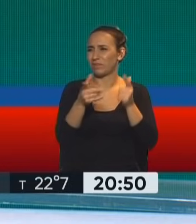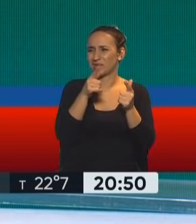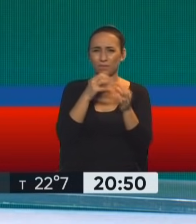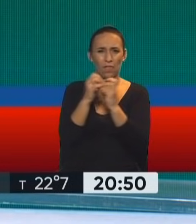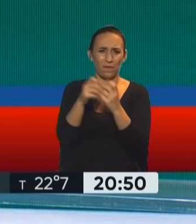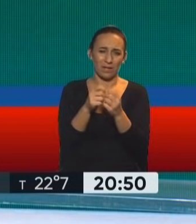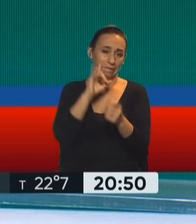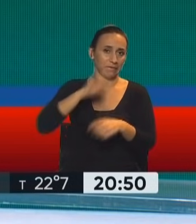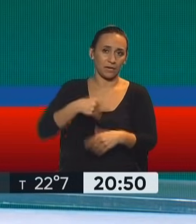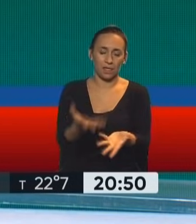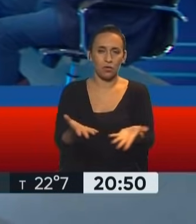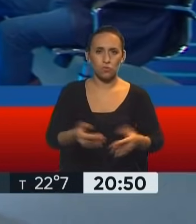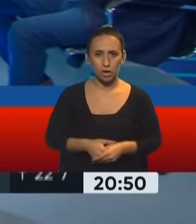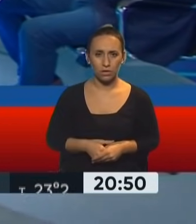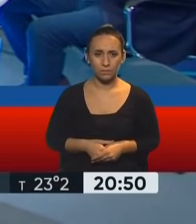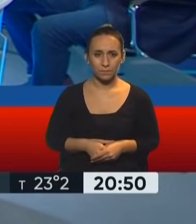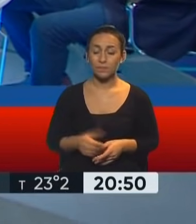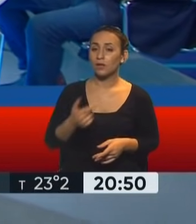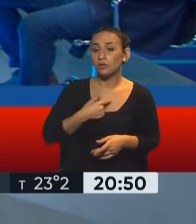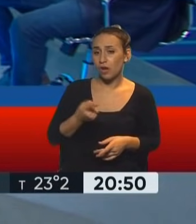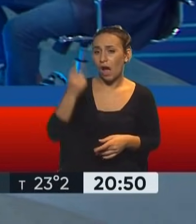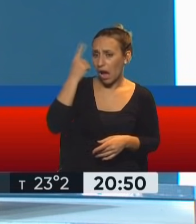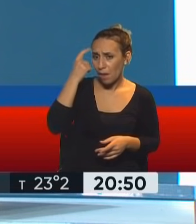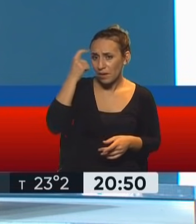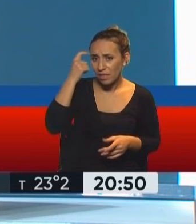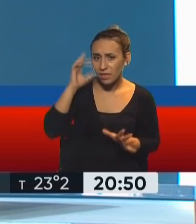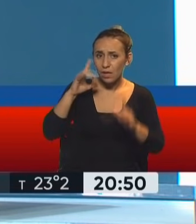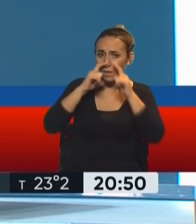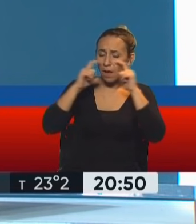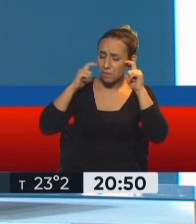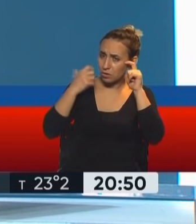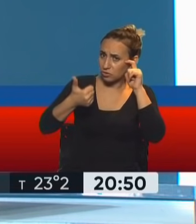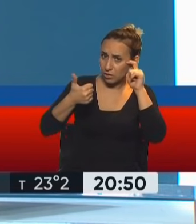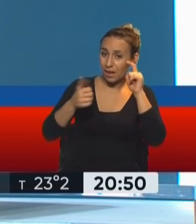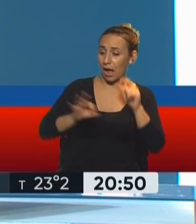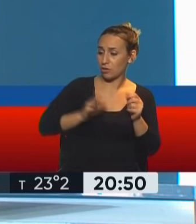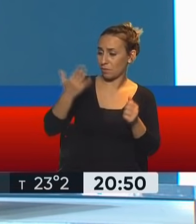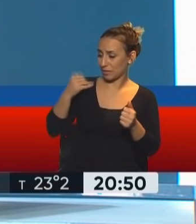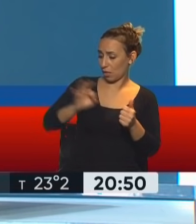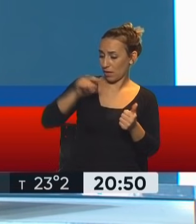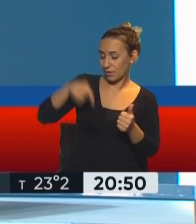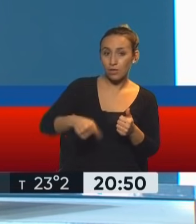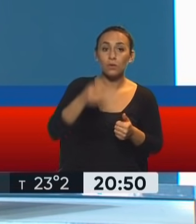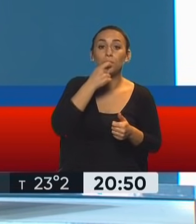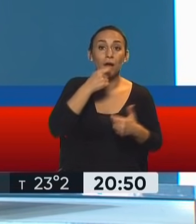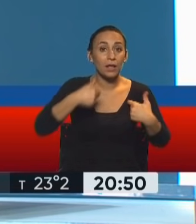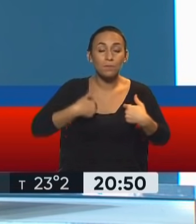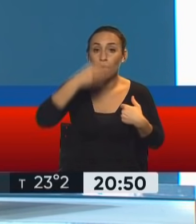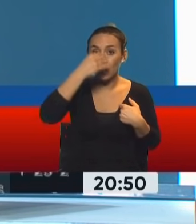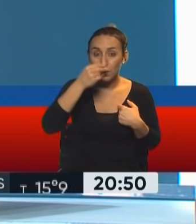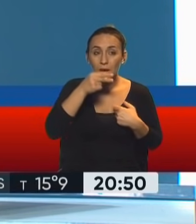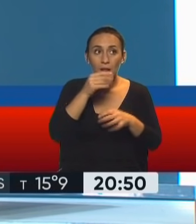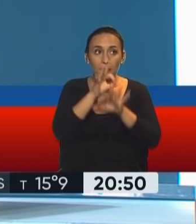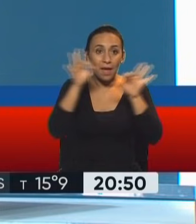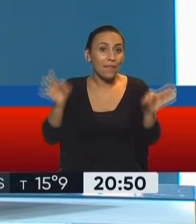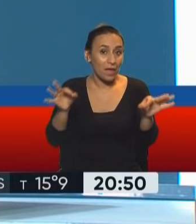en la semana. Yo aprendí que el barbijo me ha servido el año pasado y este año no me engripé, por ejemplo. Claro.